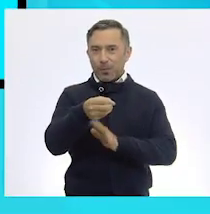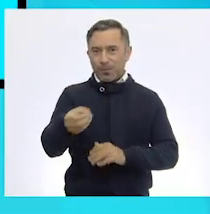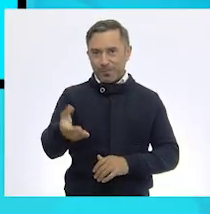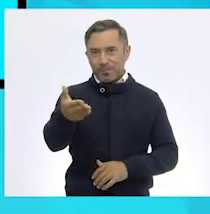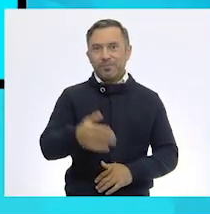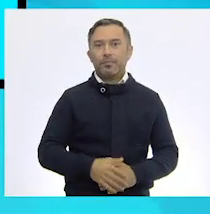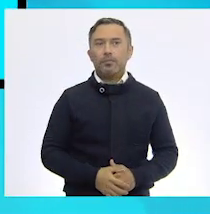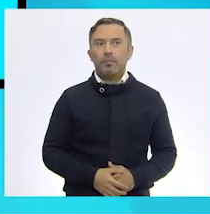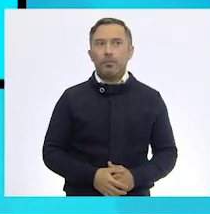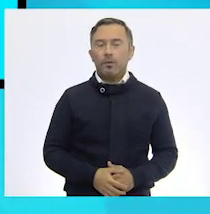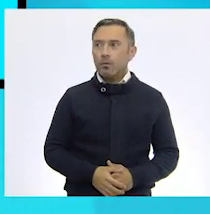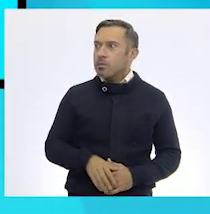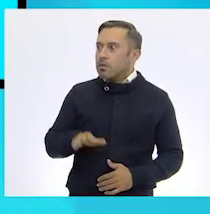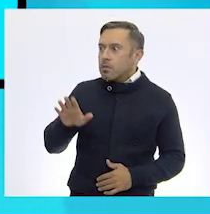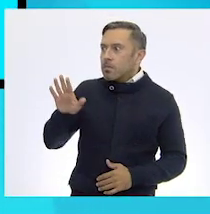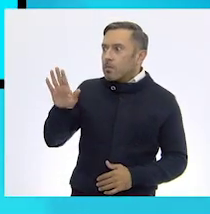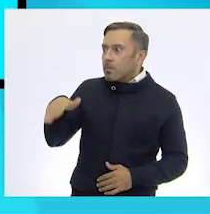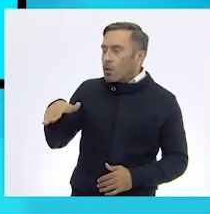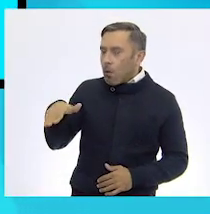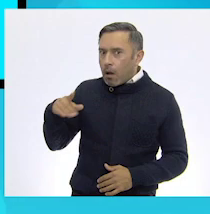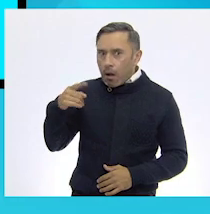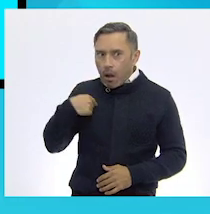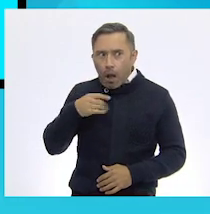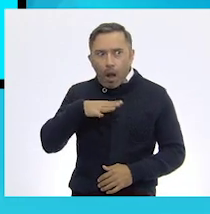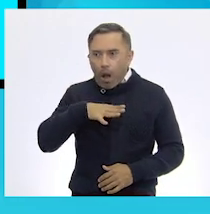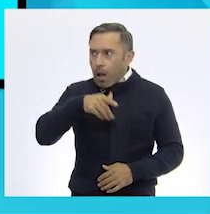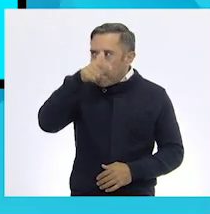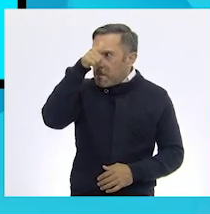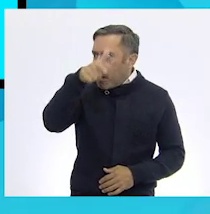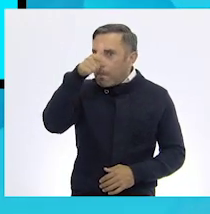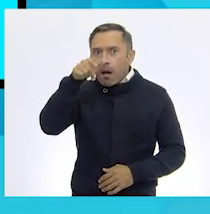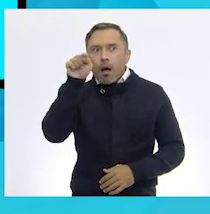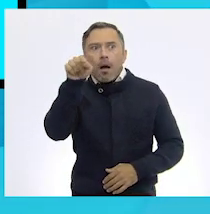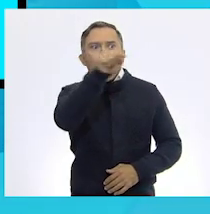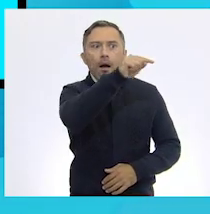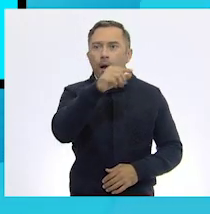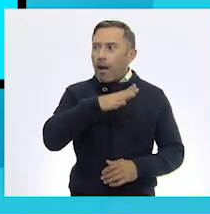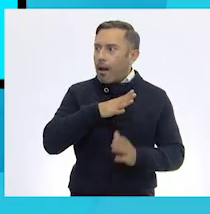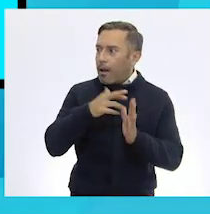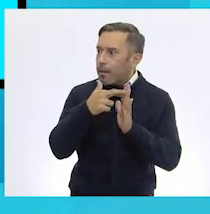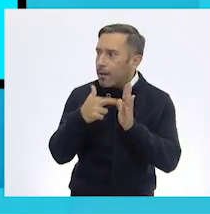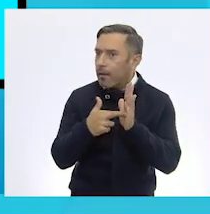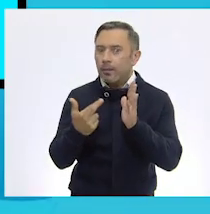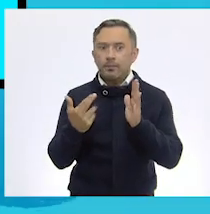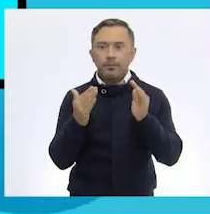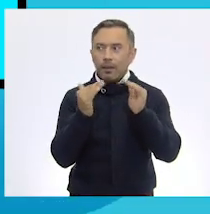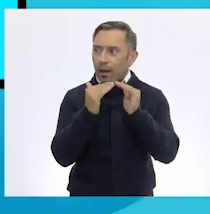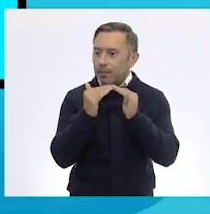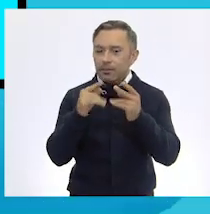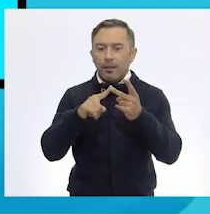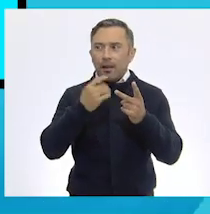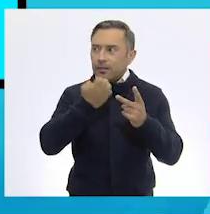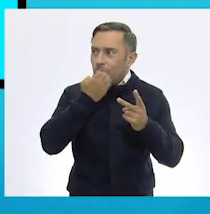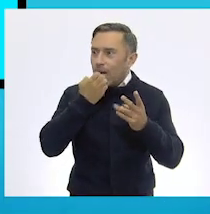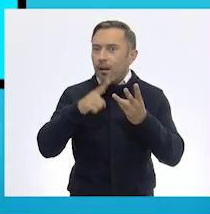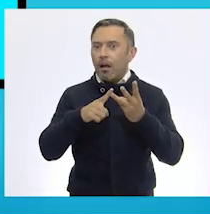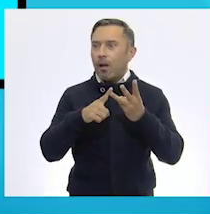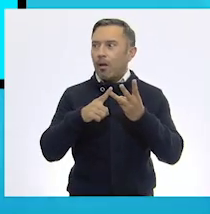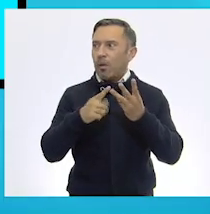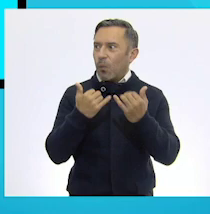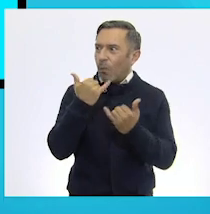¿Te has dado cuenta que en todas partes hay reglas? ¿En tu casa? ¿En la escuela? ¿Cuando juegas o practicas un